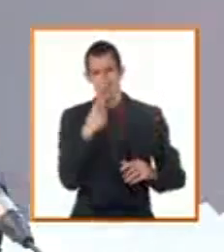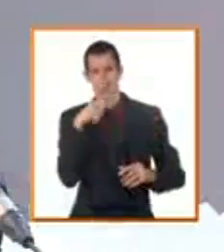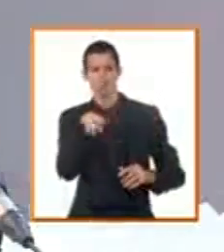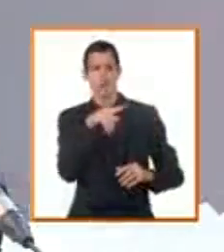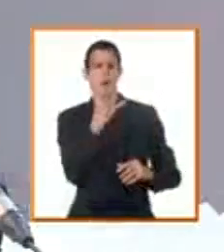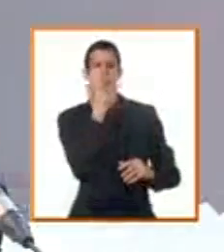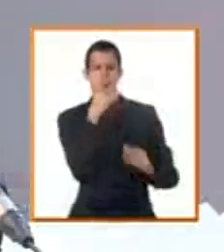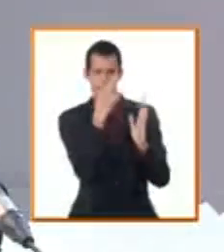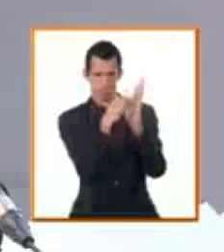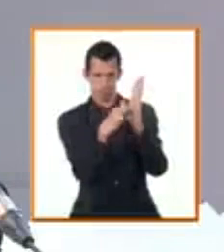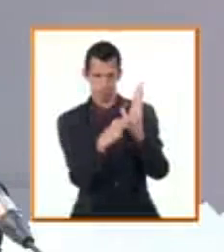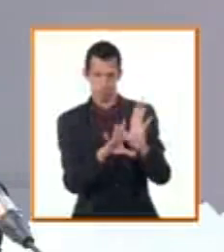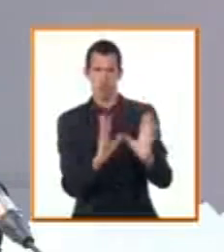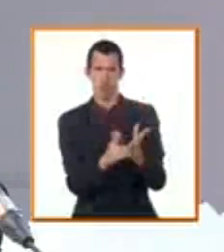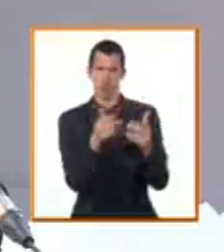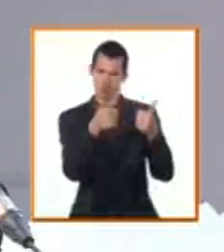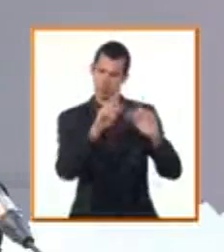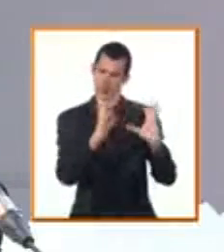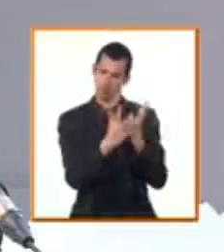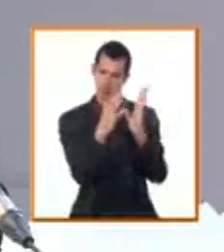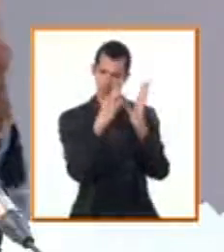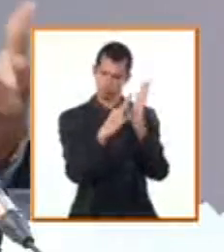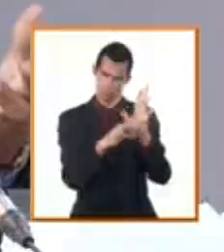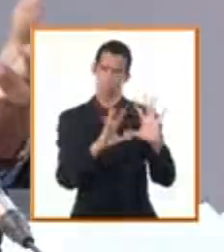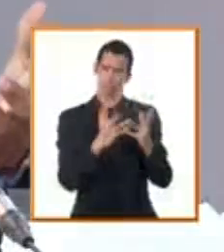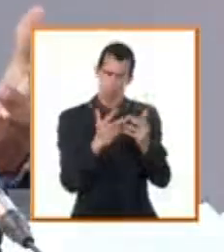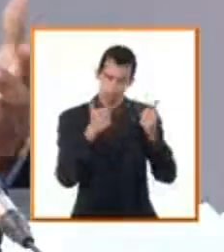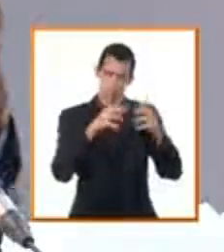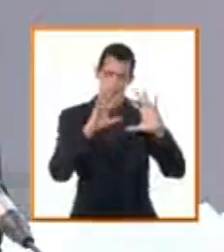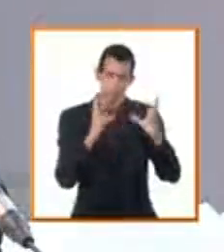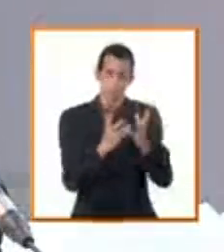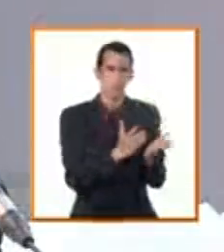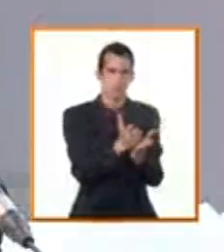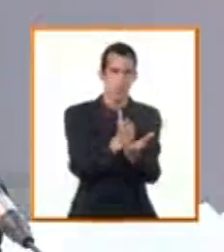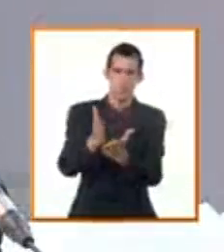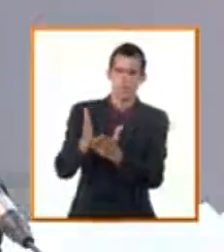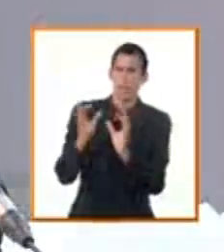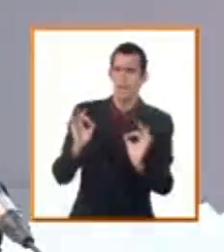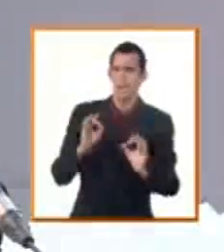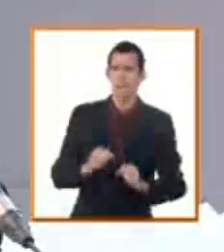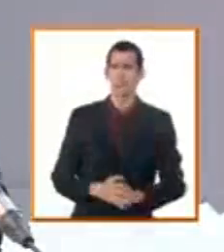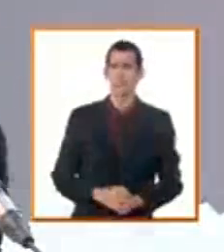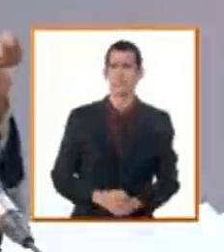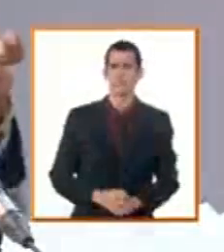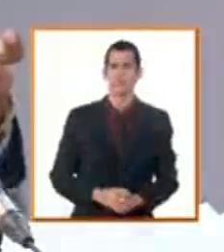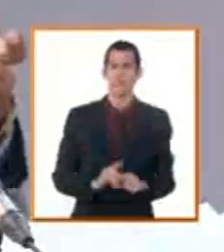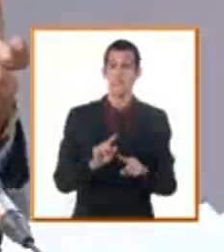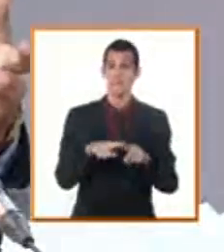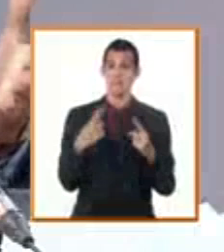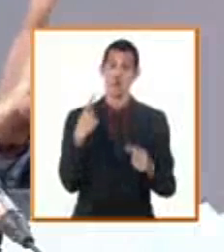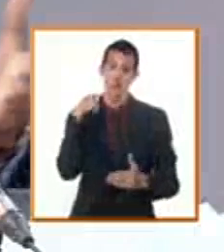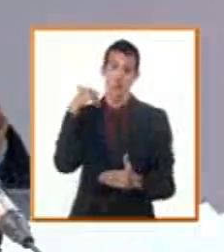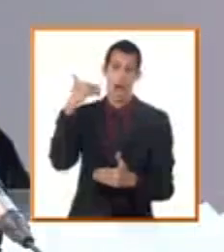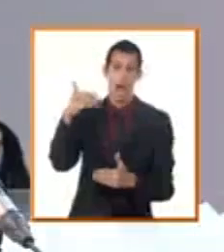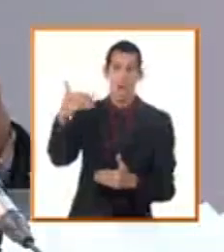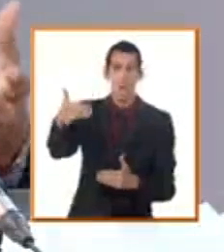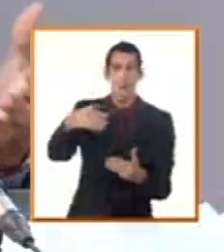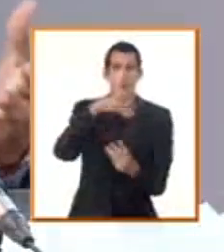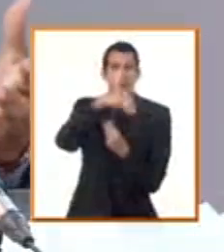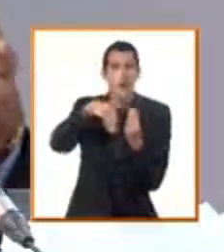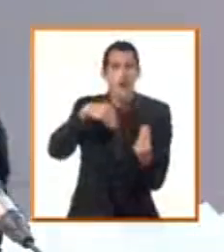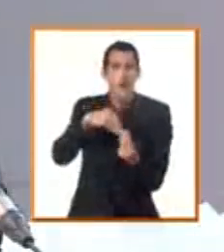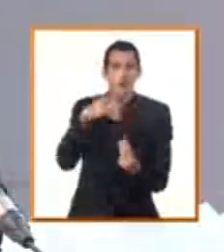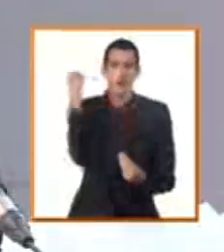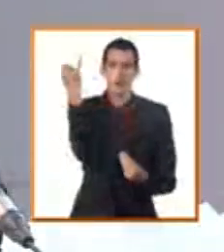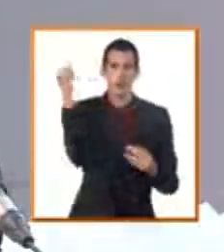droga son establecidos por los organismos internacionales, y pues forma parte de una